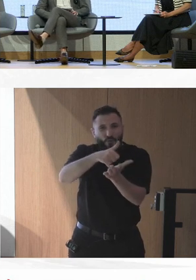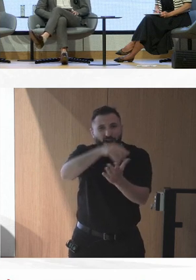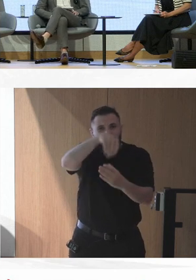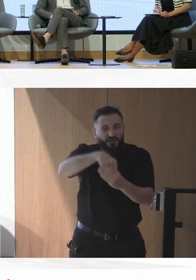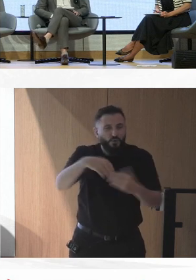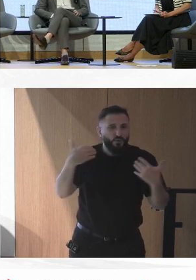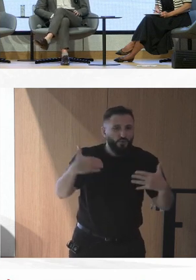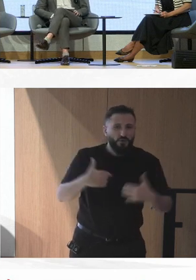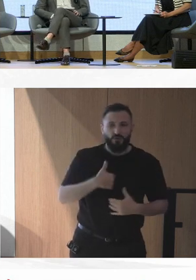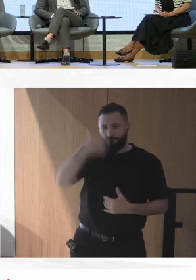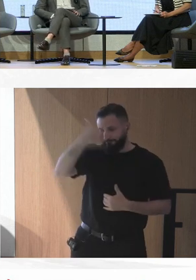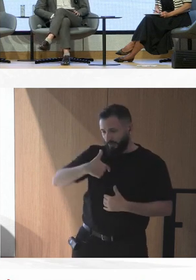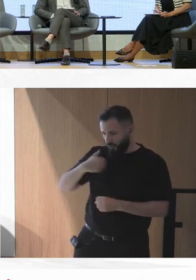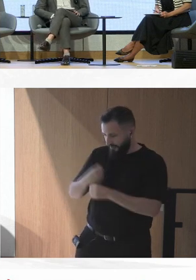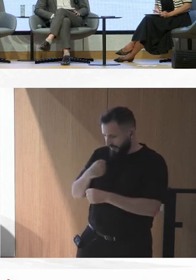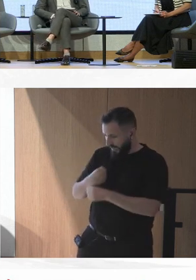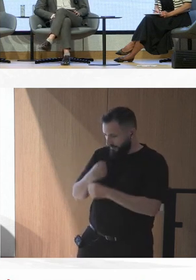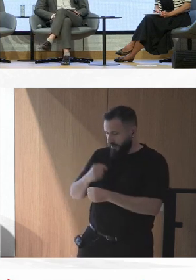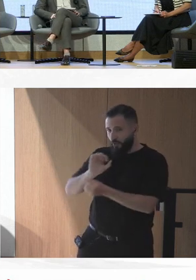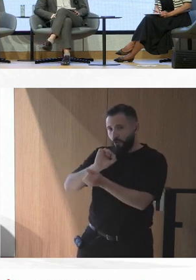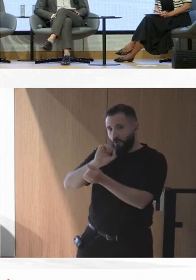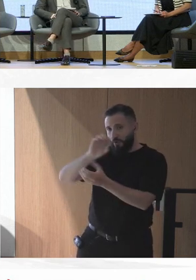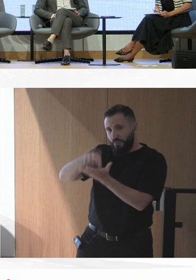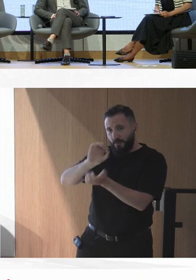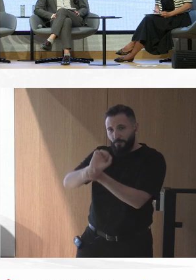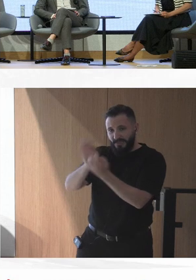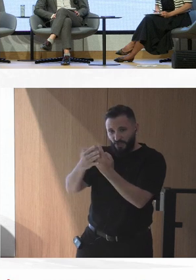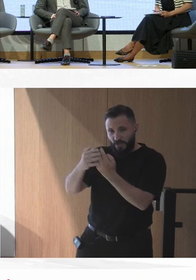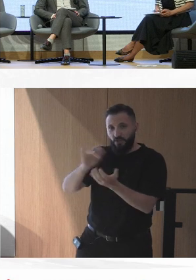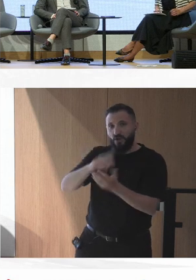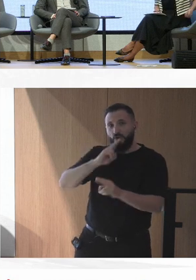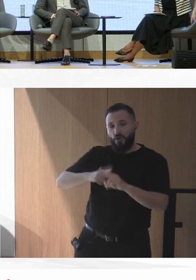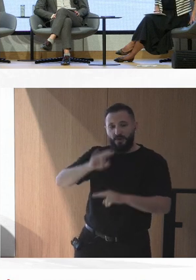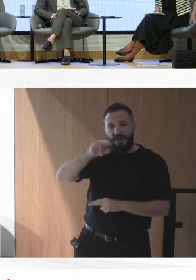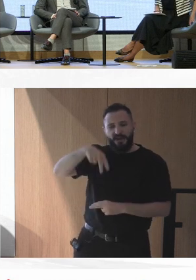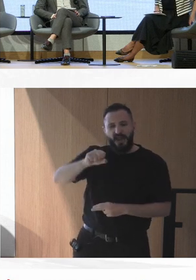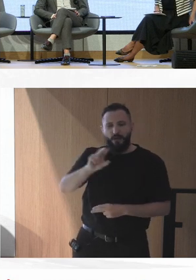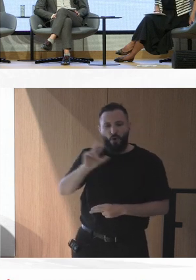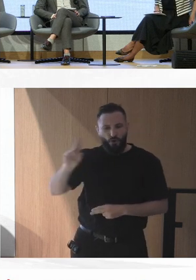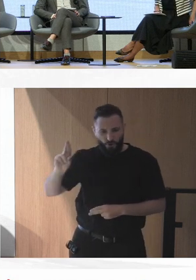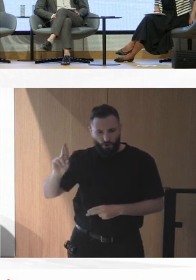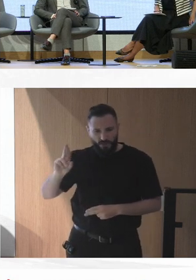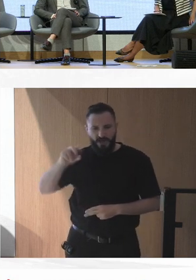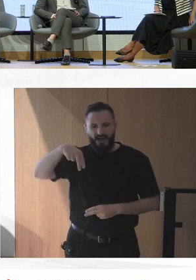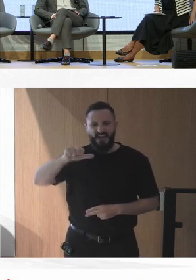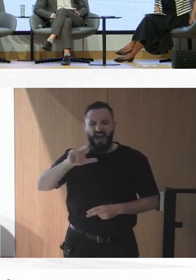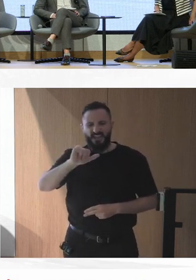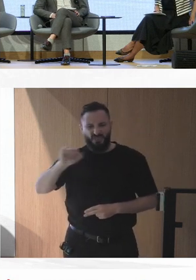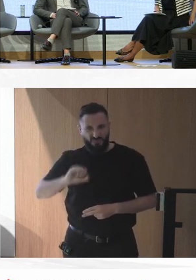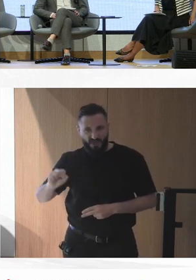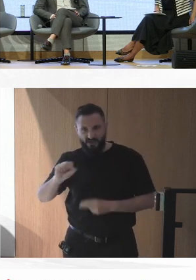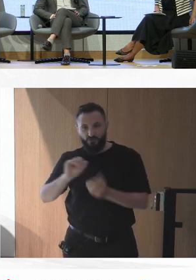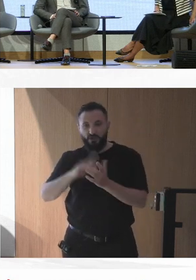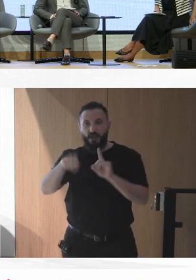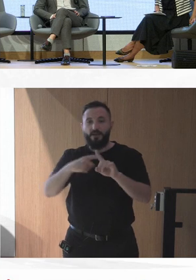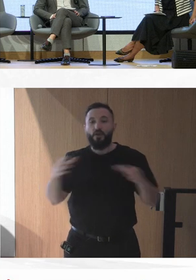Quería identificarme, trabajo en prisiones, me llamo Nagordaliza y además de trabajar en prisiones soy miembro de SAMPAEN, que es un